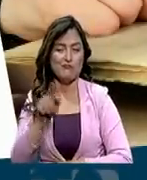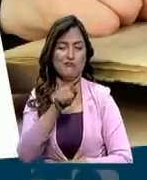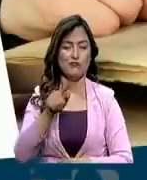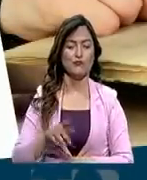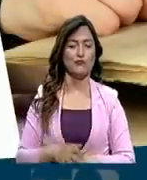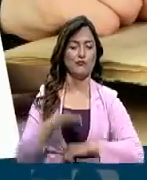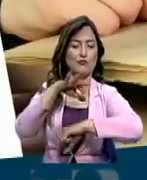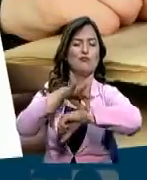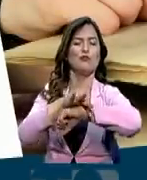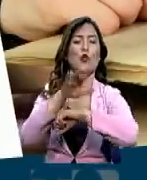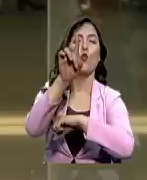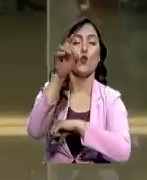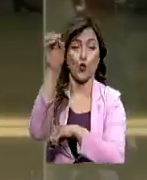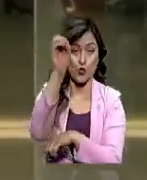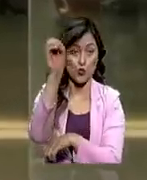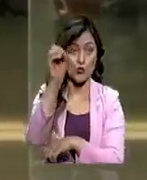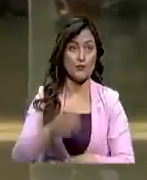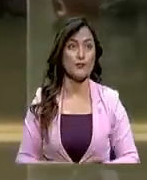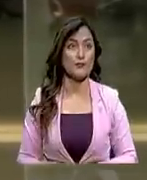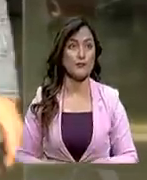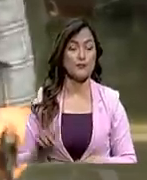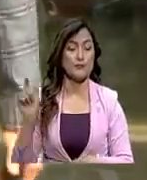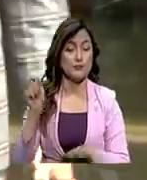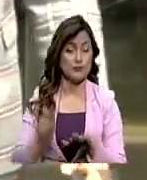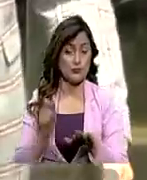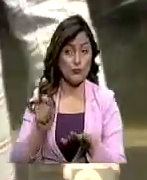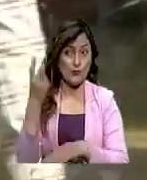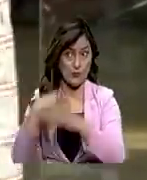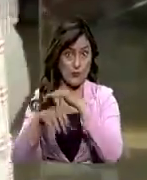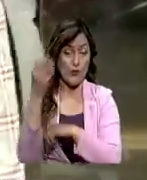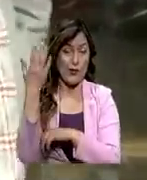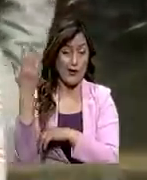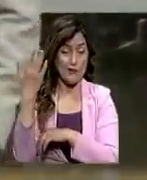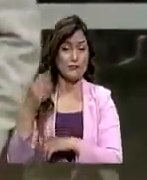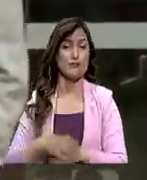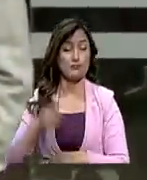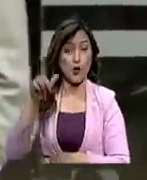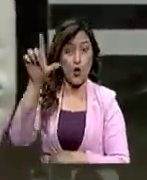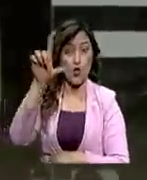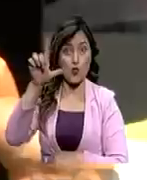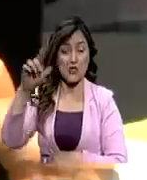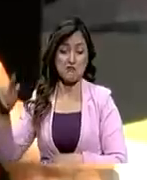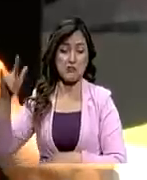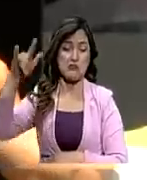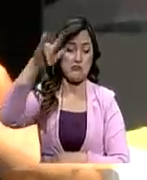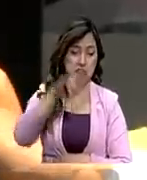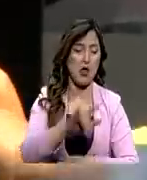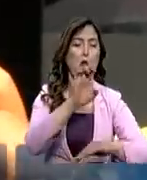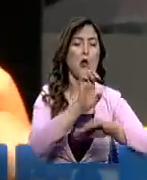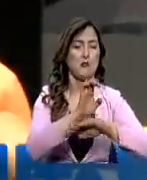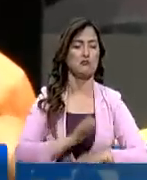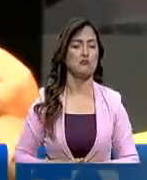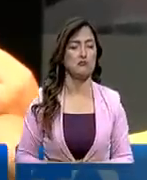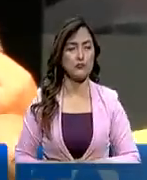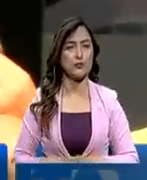se lo deberá poner el 1 de octubre. Según su defensa, Sebastián Yunda regresará al país el próximo lunes. Es nuestro cliente y le